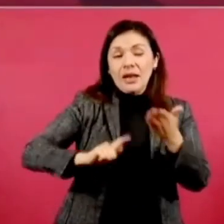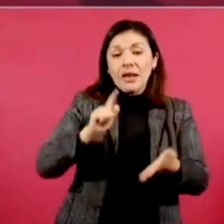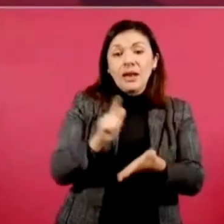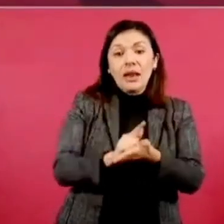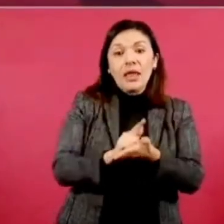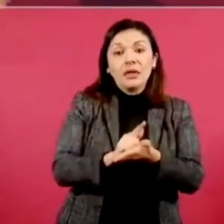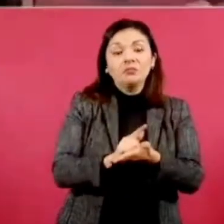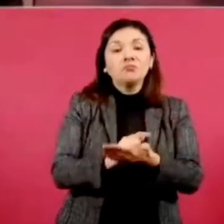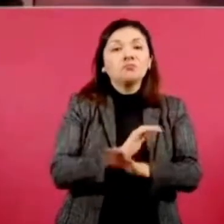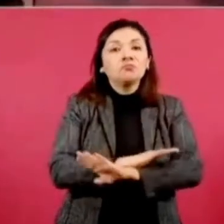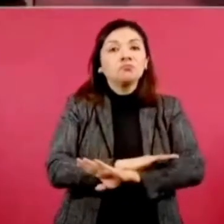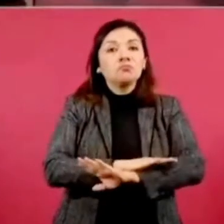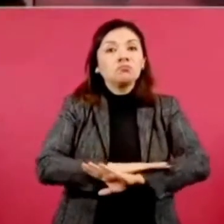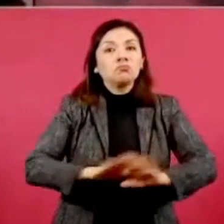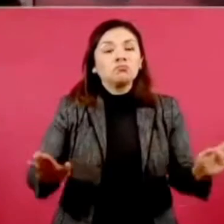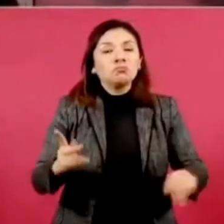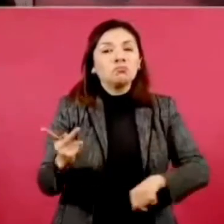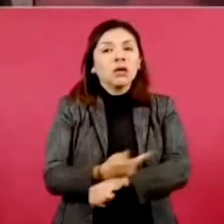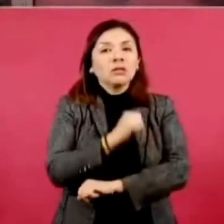nada.